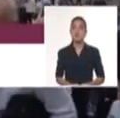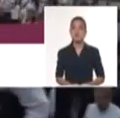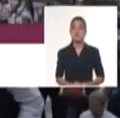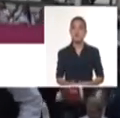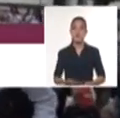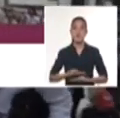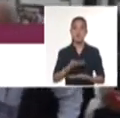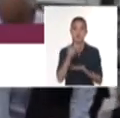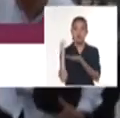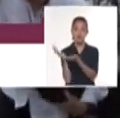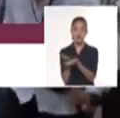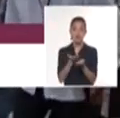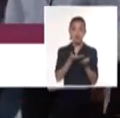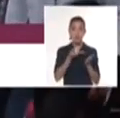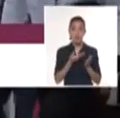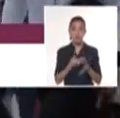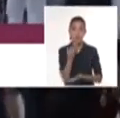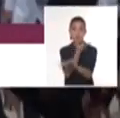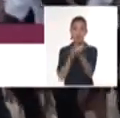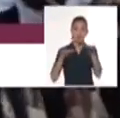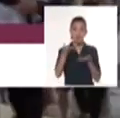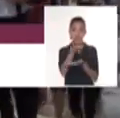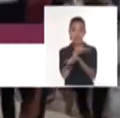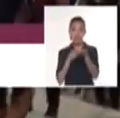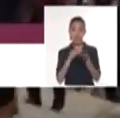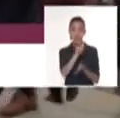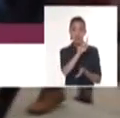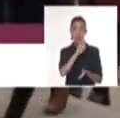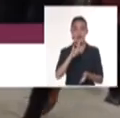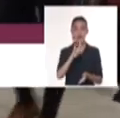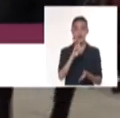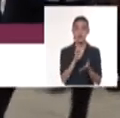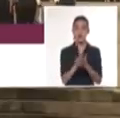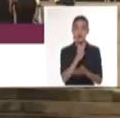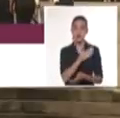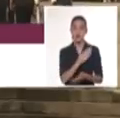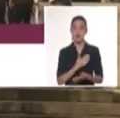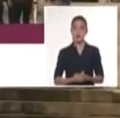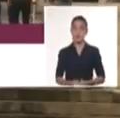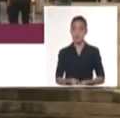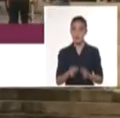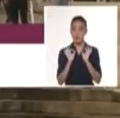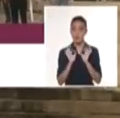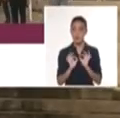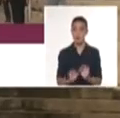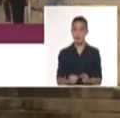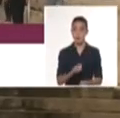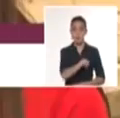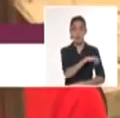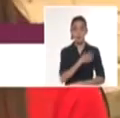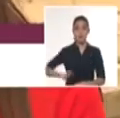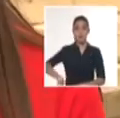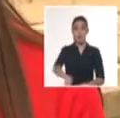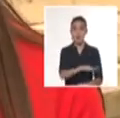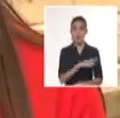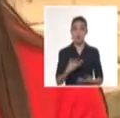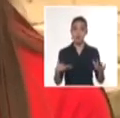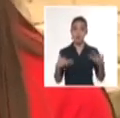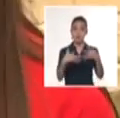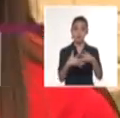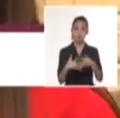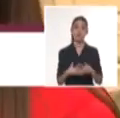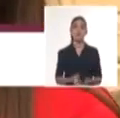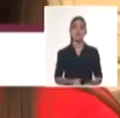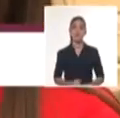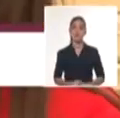bienvenida a estos debates que hasta el día 19 de marzo reafirmará que somos pueblos tejiendo redes. Patria, más